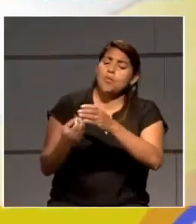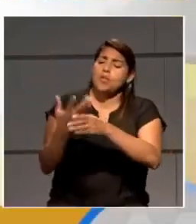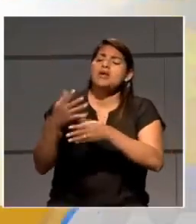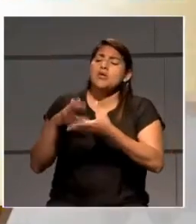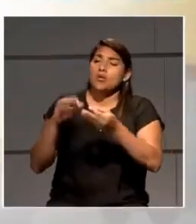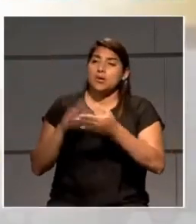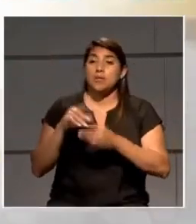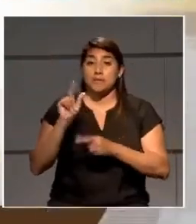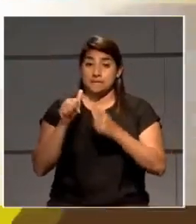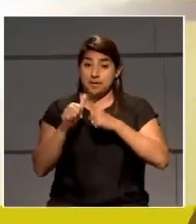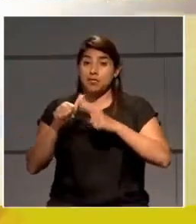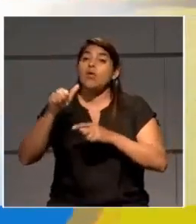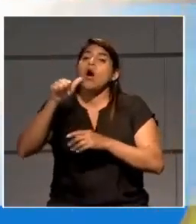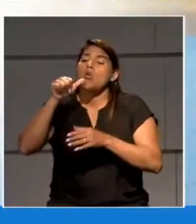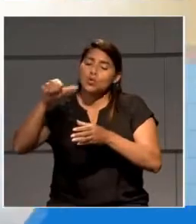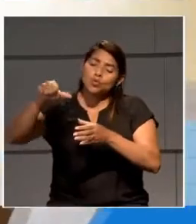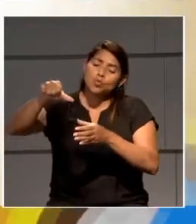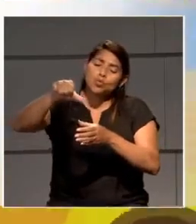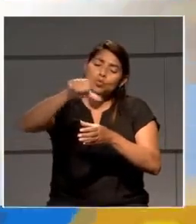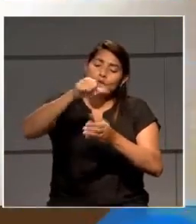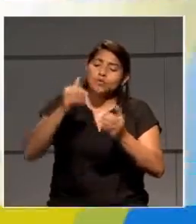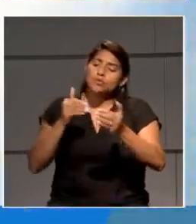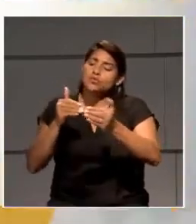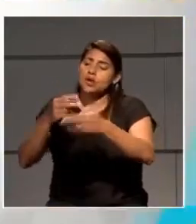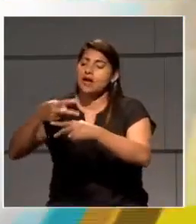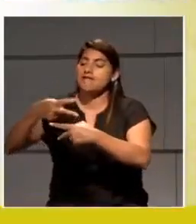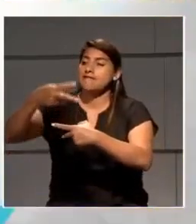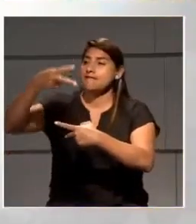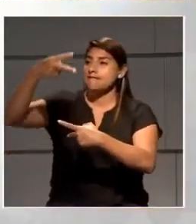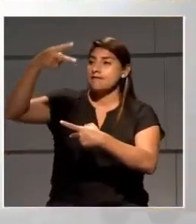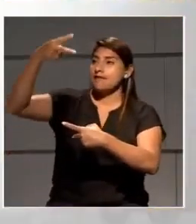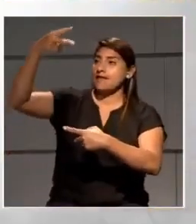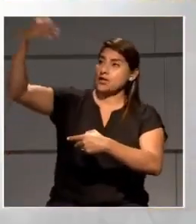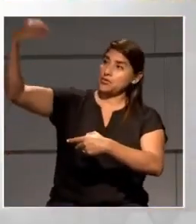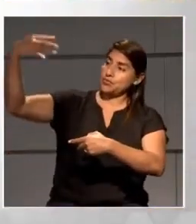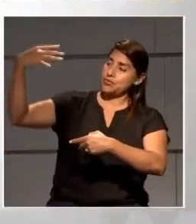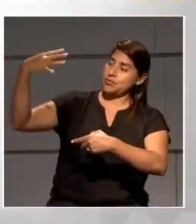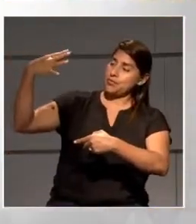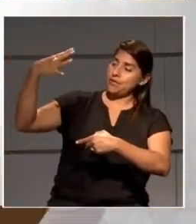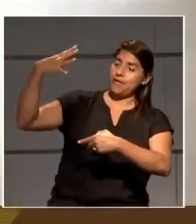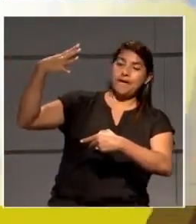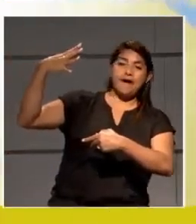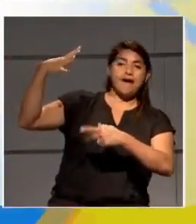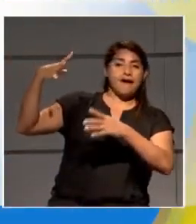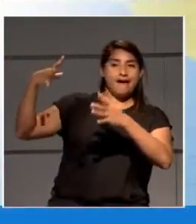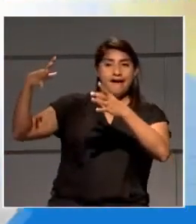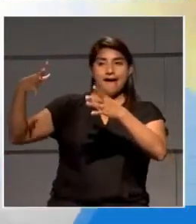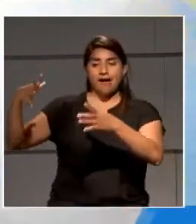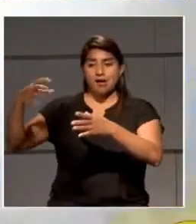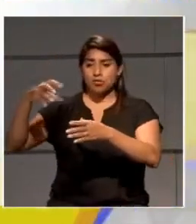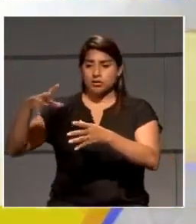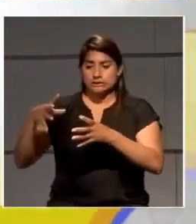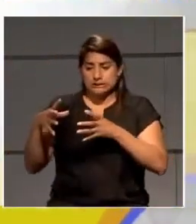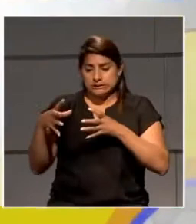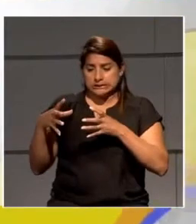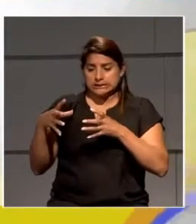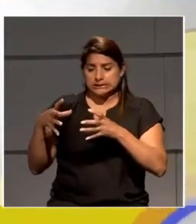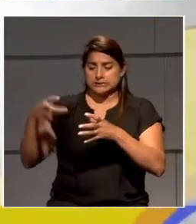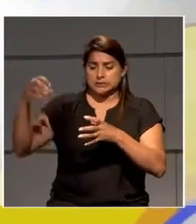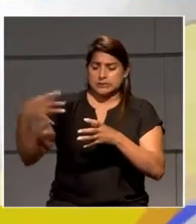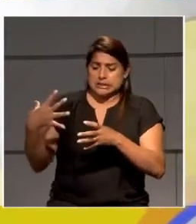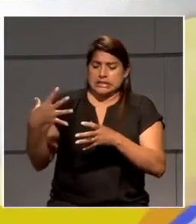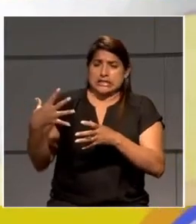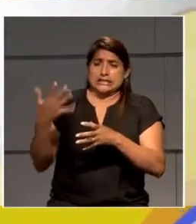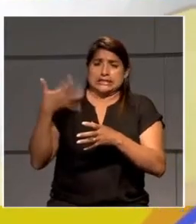Bueno, le echo agüita y la tengo cerca de una ventana con mucha luz. Pero no tanta porque dice mi mamá que si no se